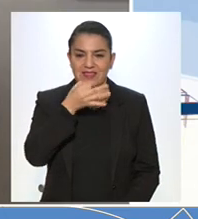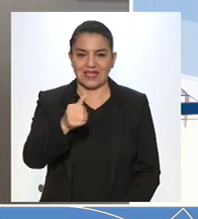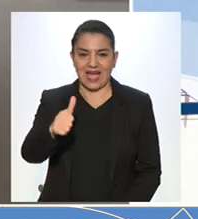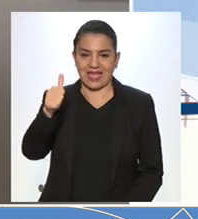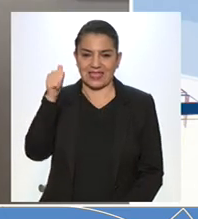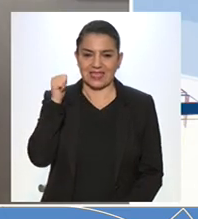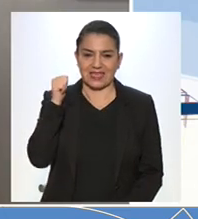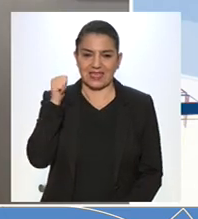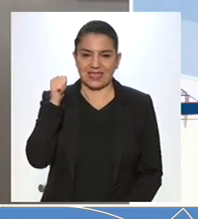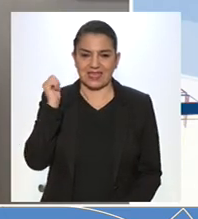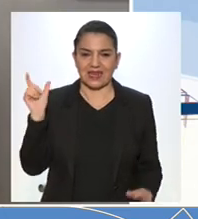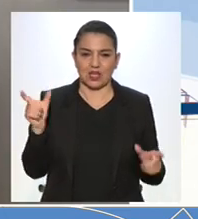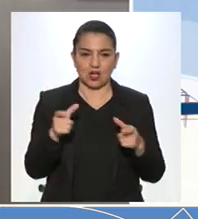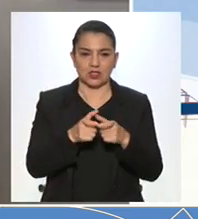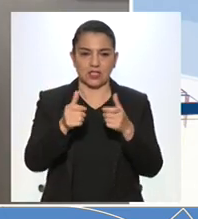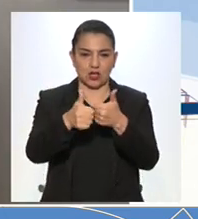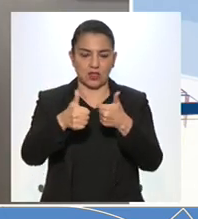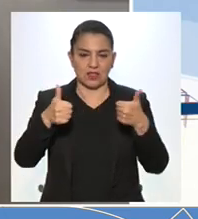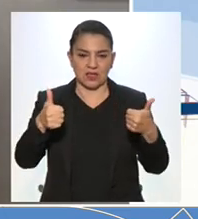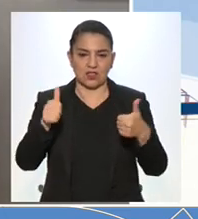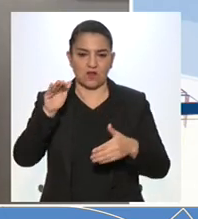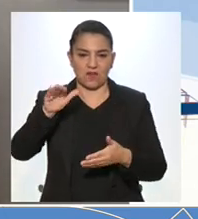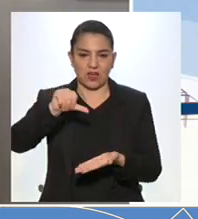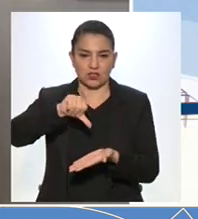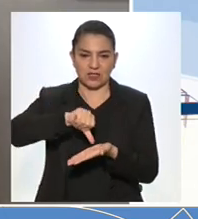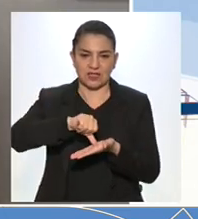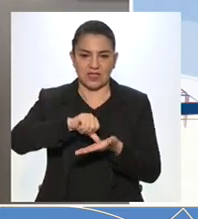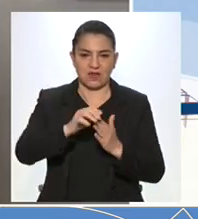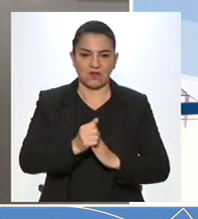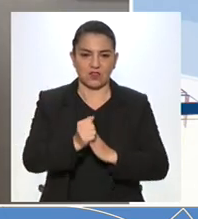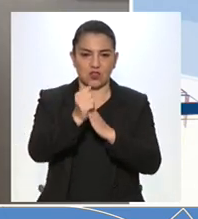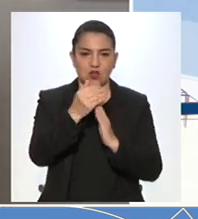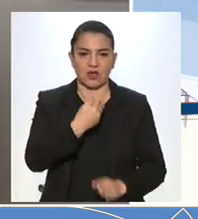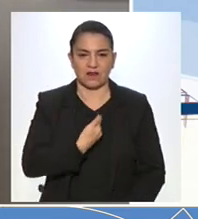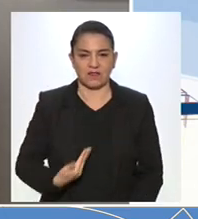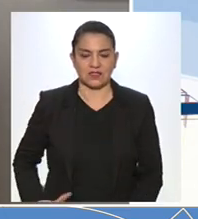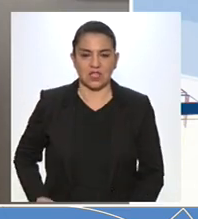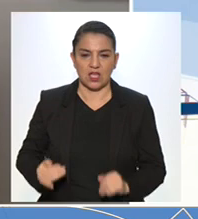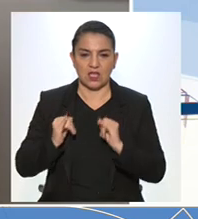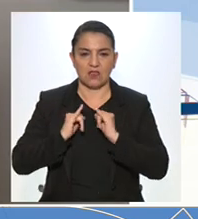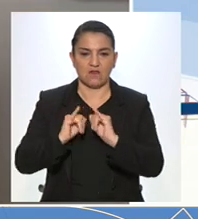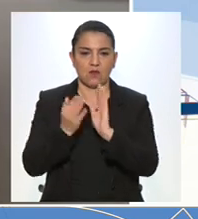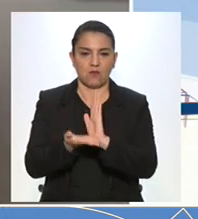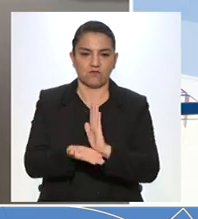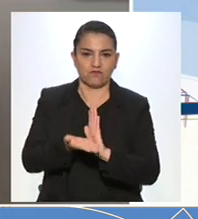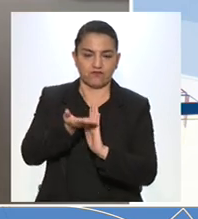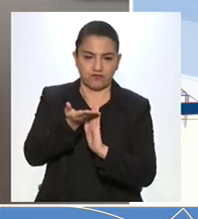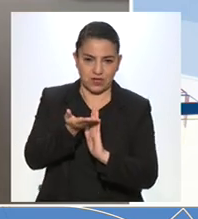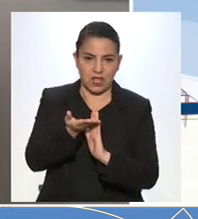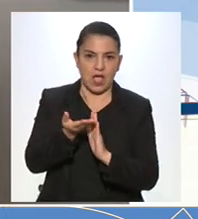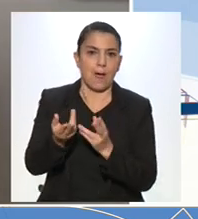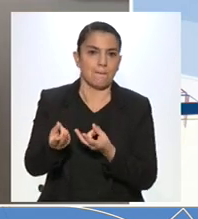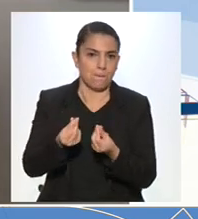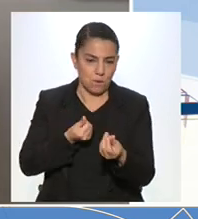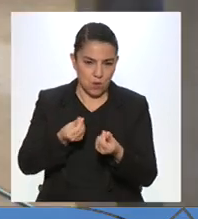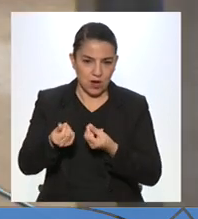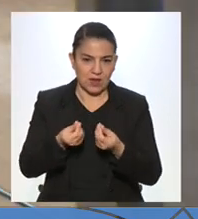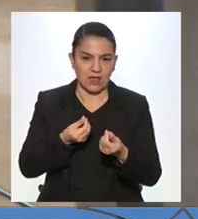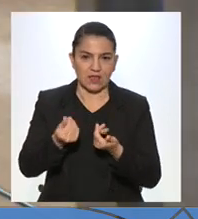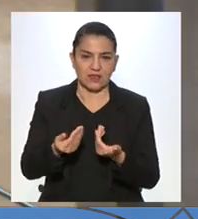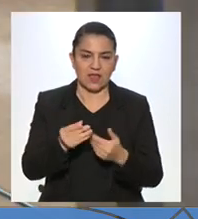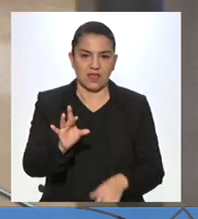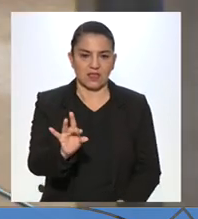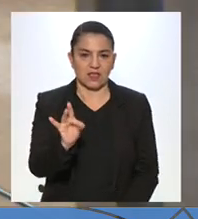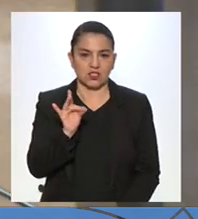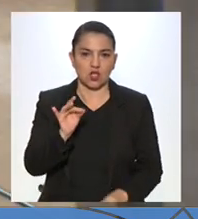ayer, el Consejo Directivo del Banco Central, encabezado por su presidente, informó el aumento de la tasa de política monetaria, una decisión sobre la